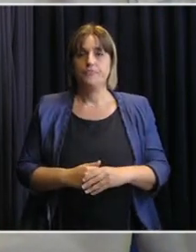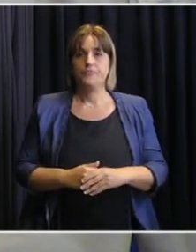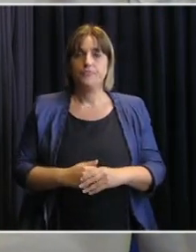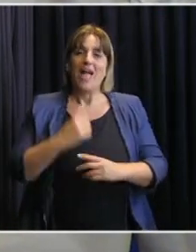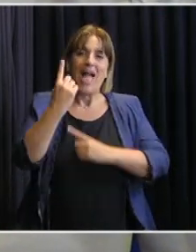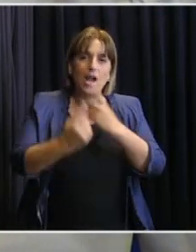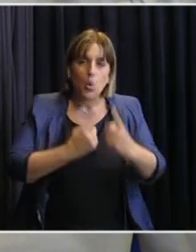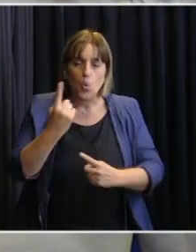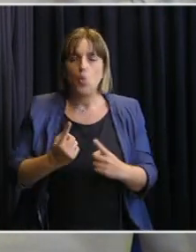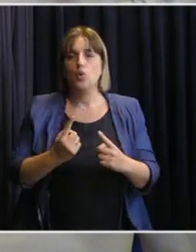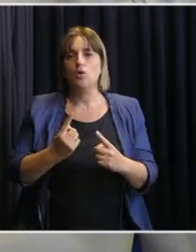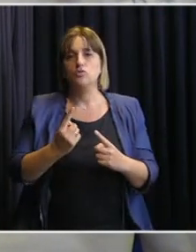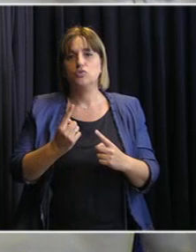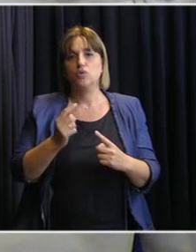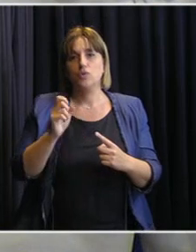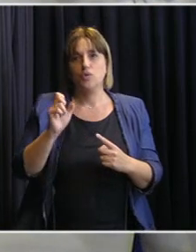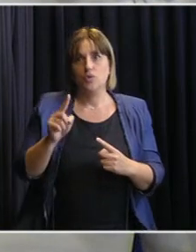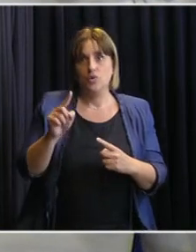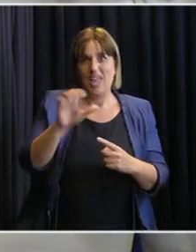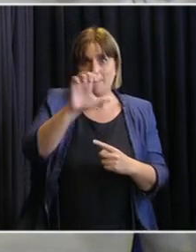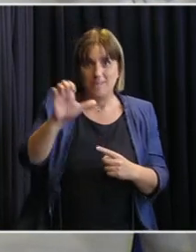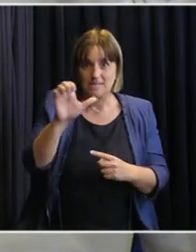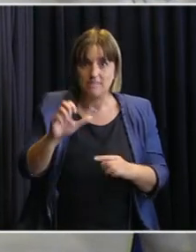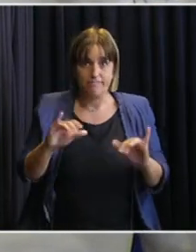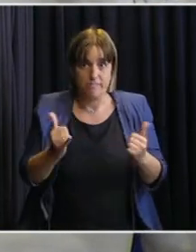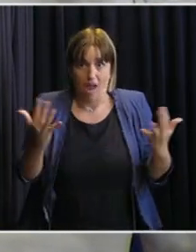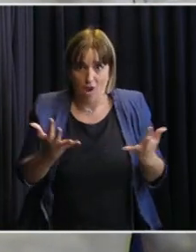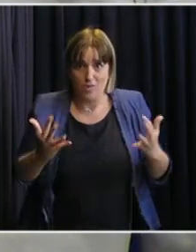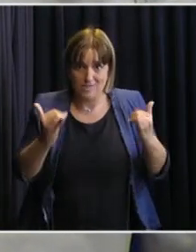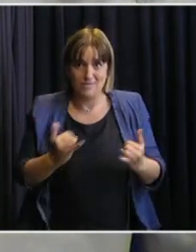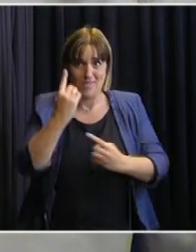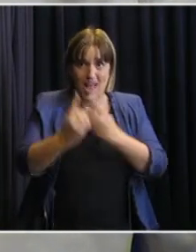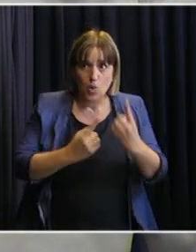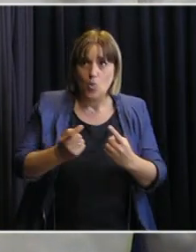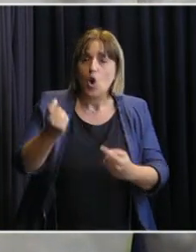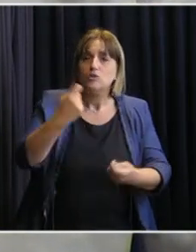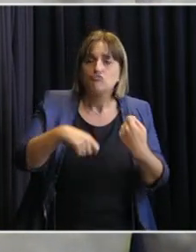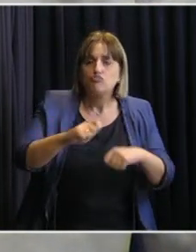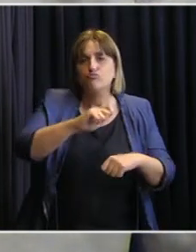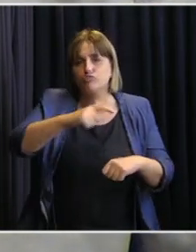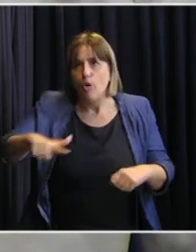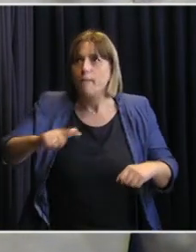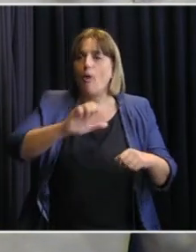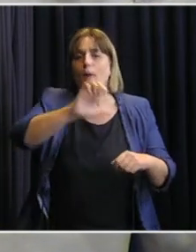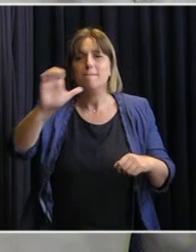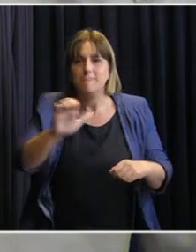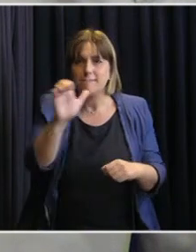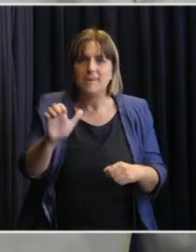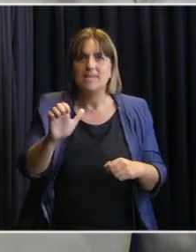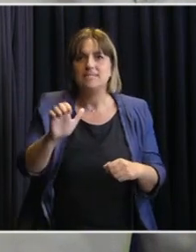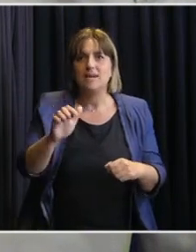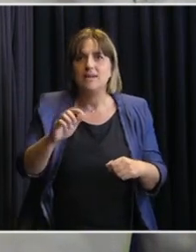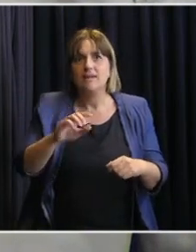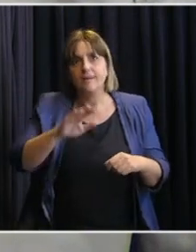algunos emprendimientos, diré que ya está sucediendo. En algunos centros comerciales, en algunas empresas que comparten